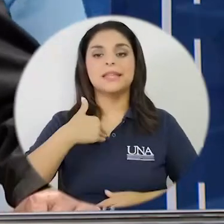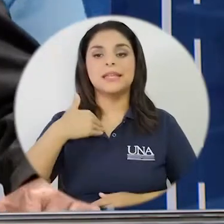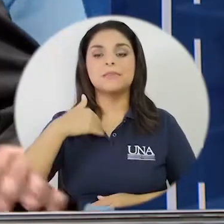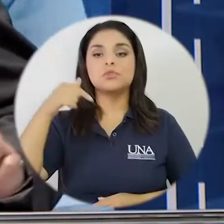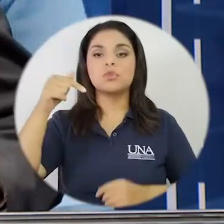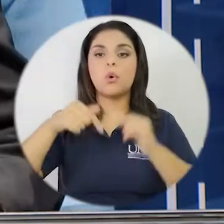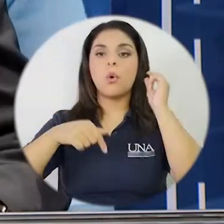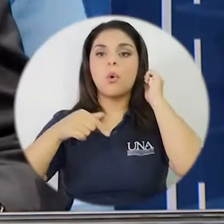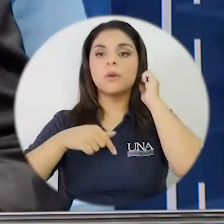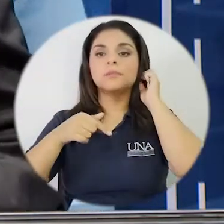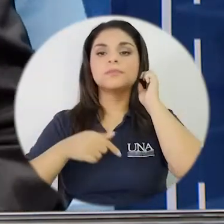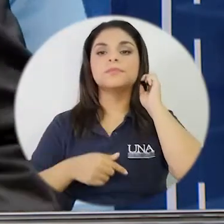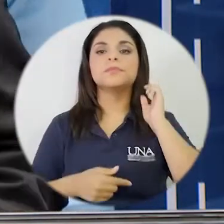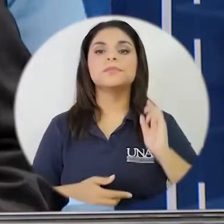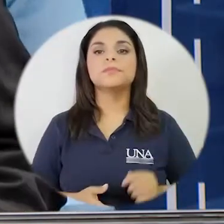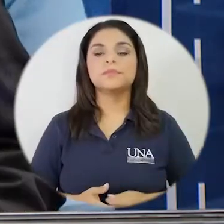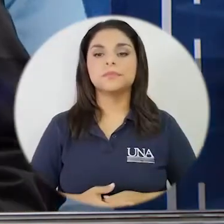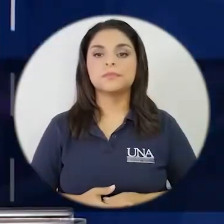que tenemos hoy